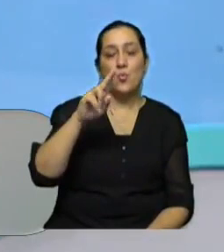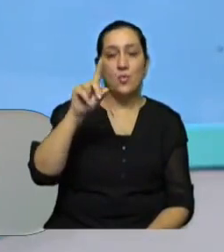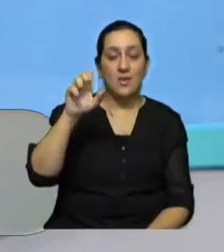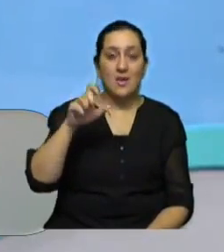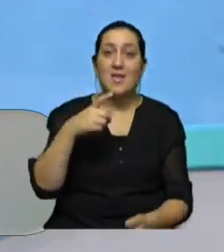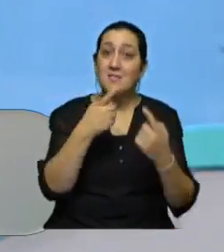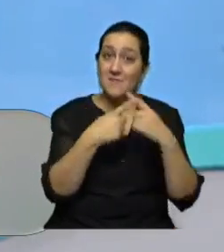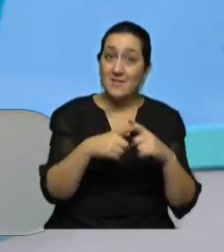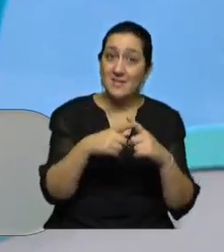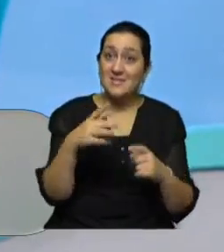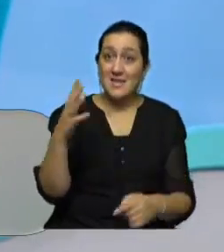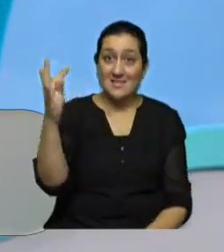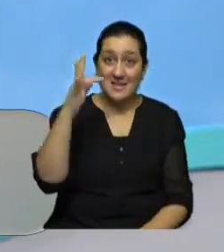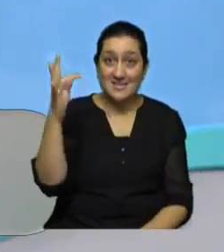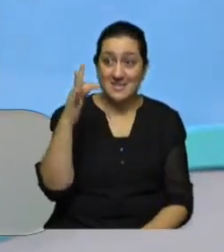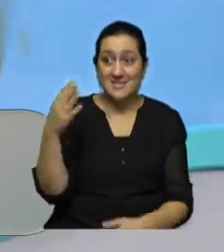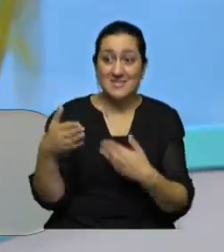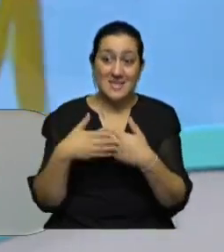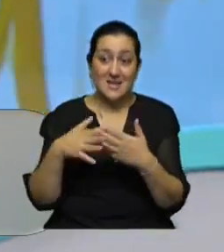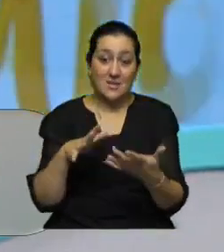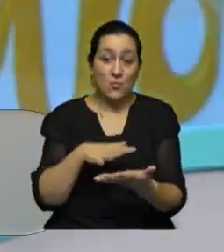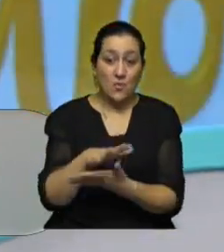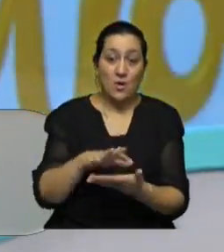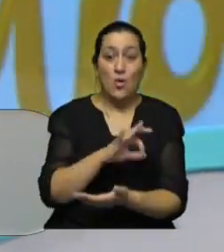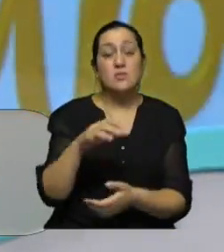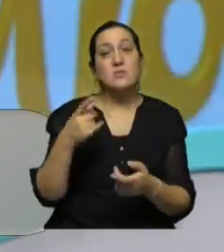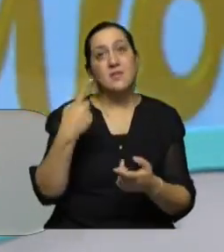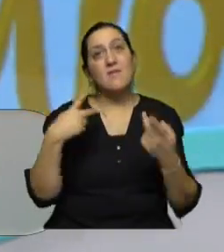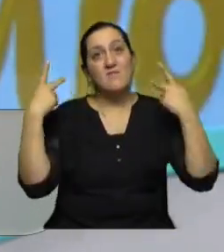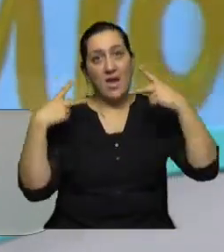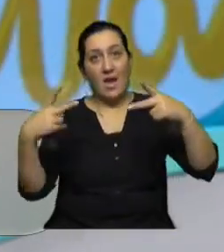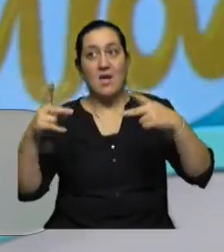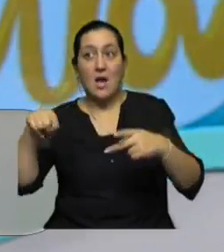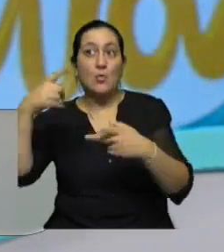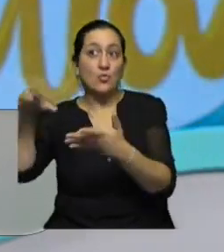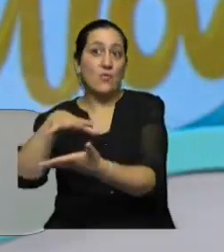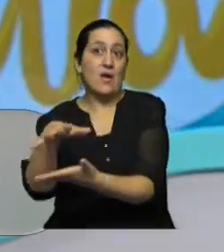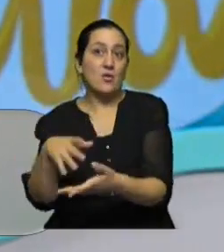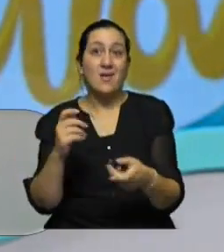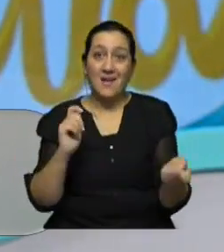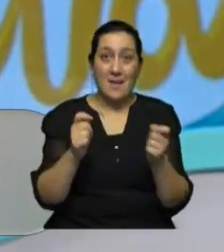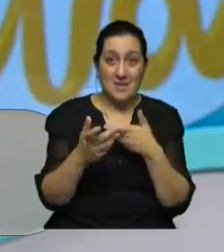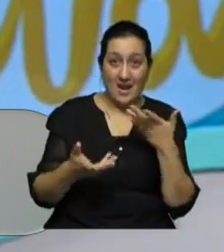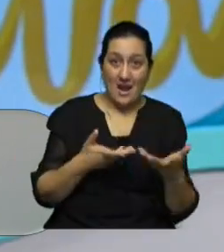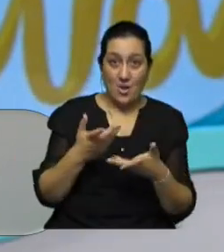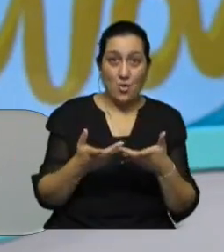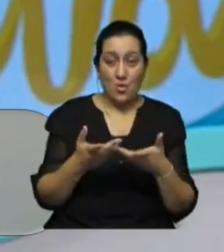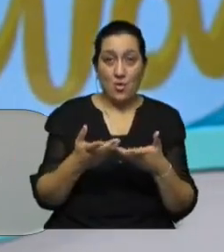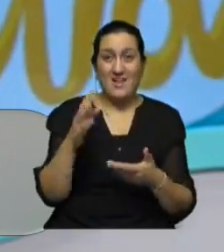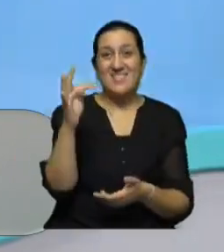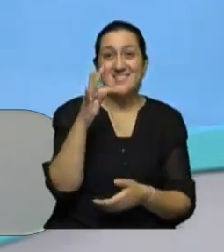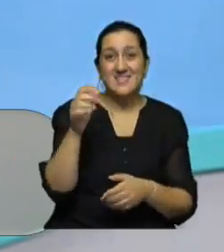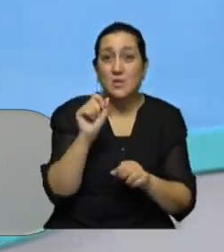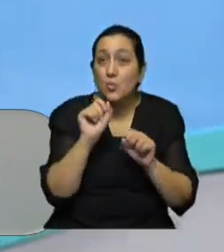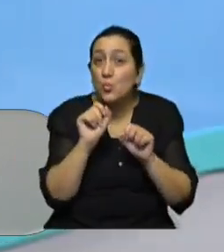barrio que cuando vos vas a un centro, por ejemplo, el centro de la ciudad o el Cordón, que vos tenés que tomar un ómnibus, jamás decís a otros barrios? ¿Cambia algo eso de la cercanía,